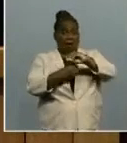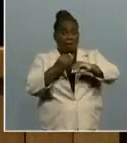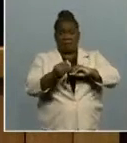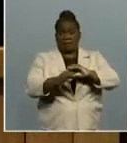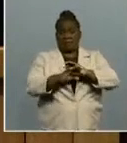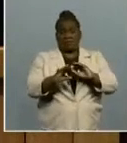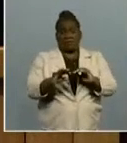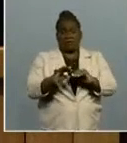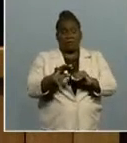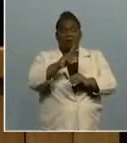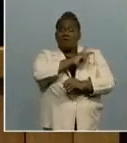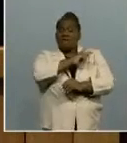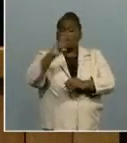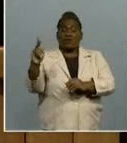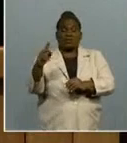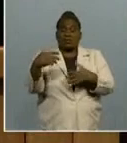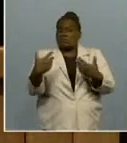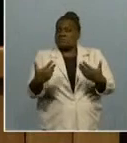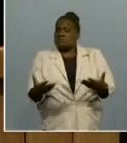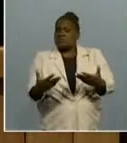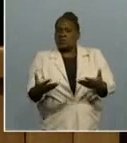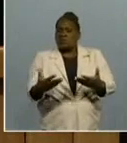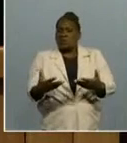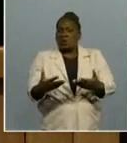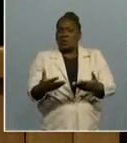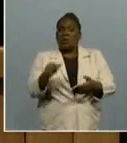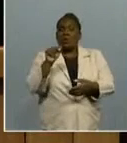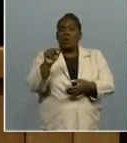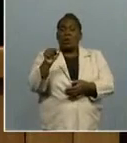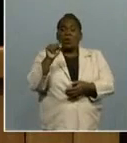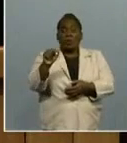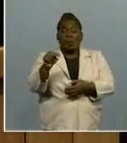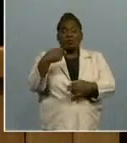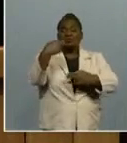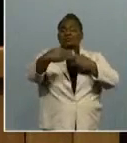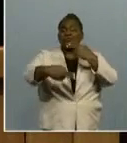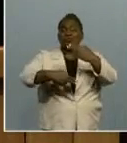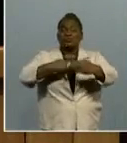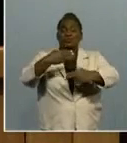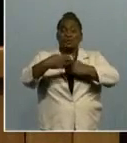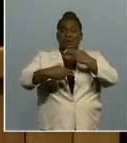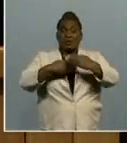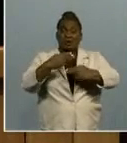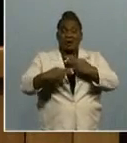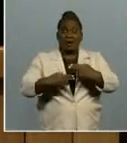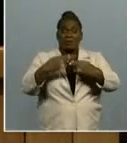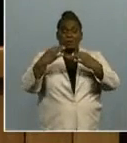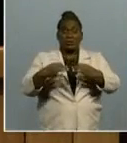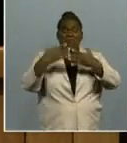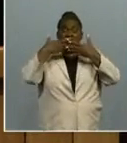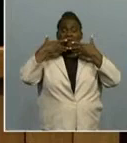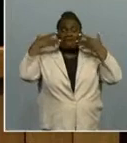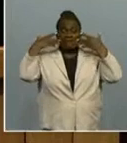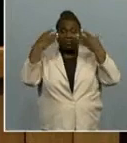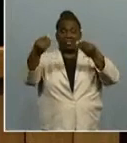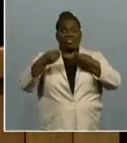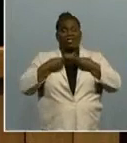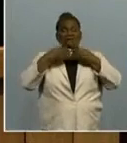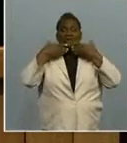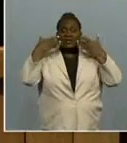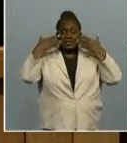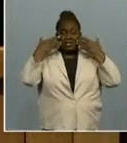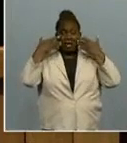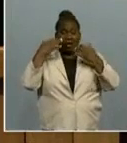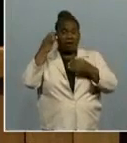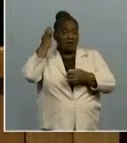venceremos en la medida en que el horizonte de cuanto hagamos siempre sea la mayor felicidad posible de las